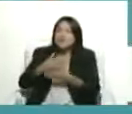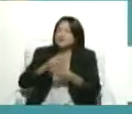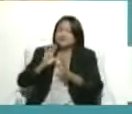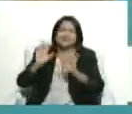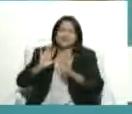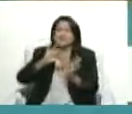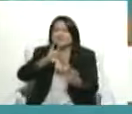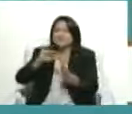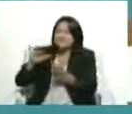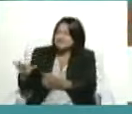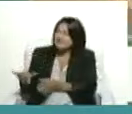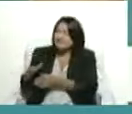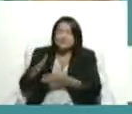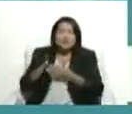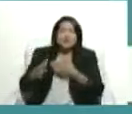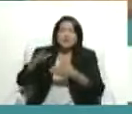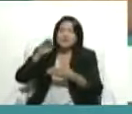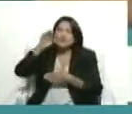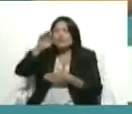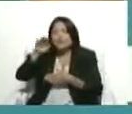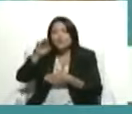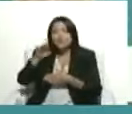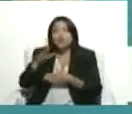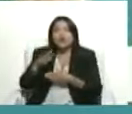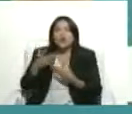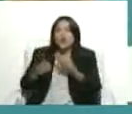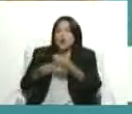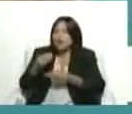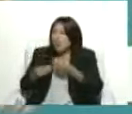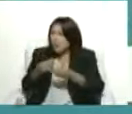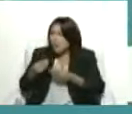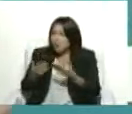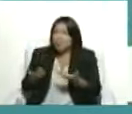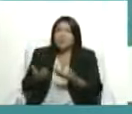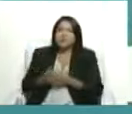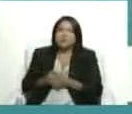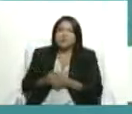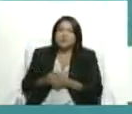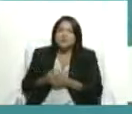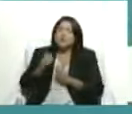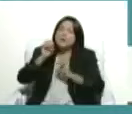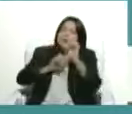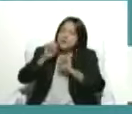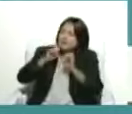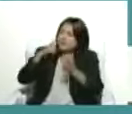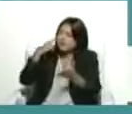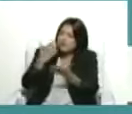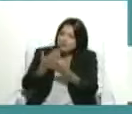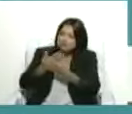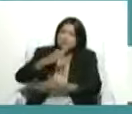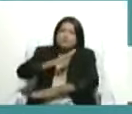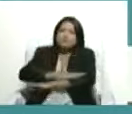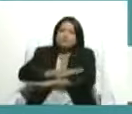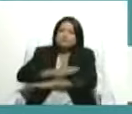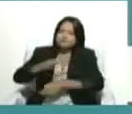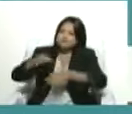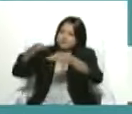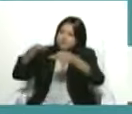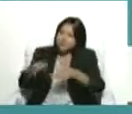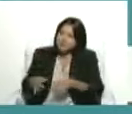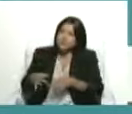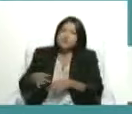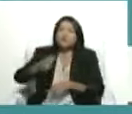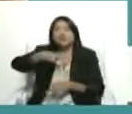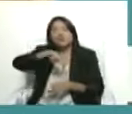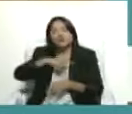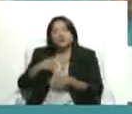hacer los venezolanos de los próximos años. Las futuras generaciones evaluarán cómo nos estamos comportando. Así que, por nuestra parte, por parte del